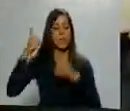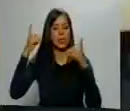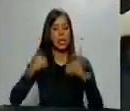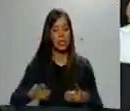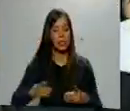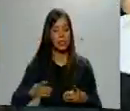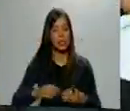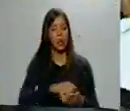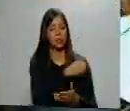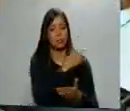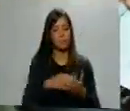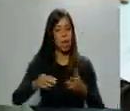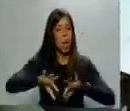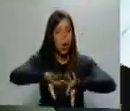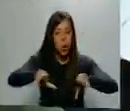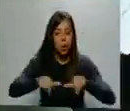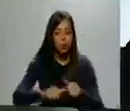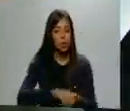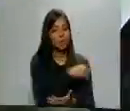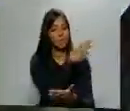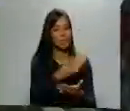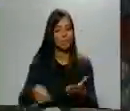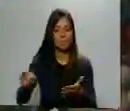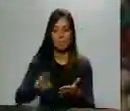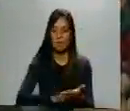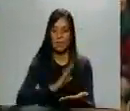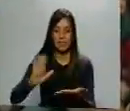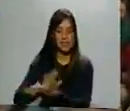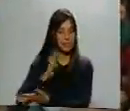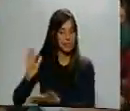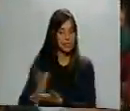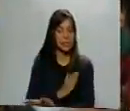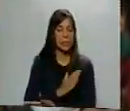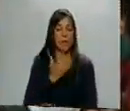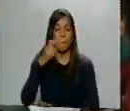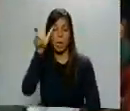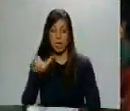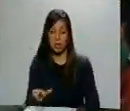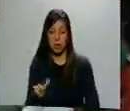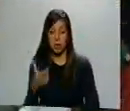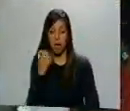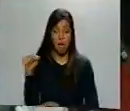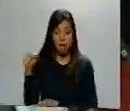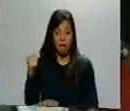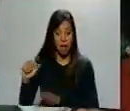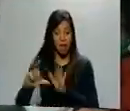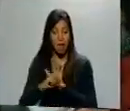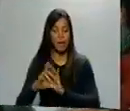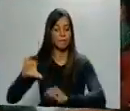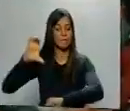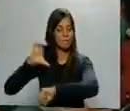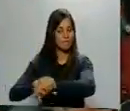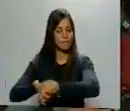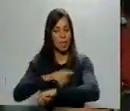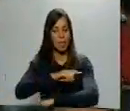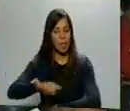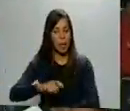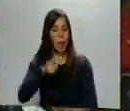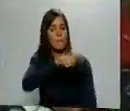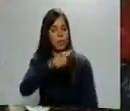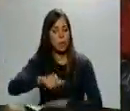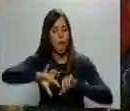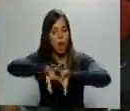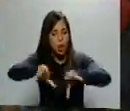hace necesario. Sea quien sea, debe de ir preso. Ningún funcionario debe prestarse para la